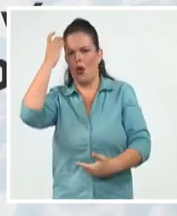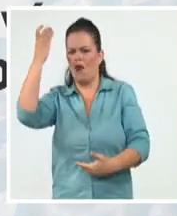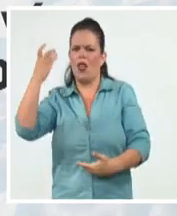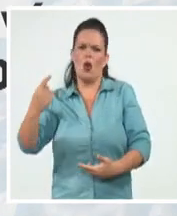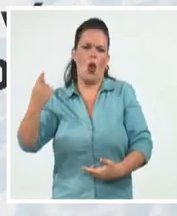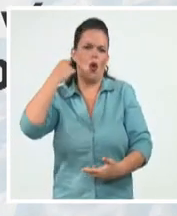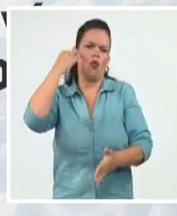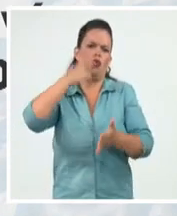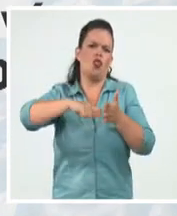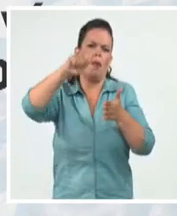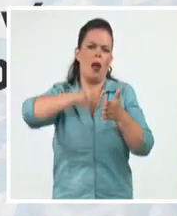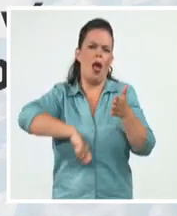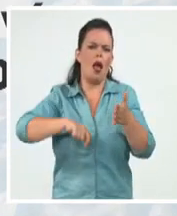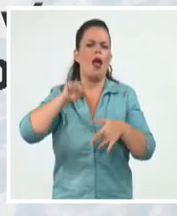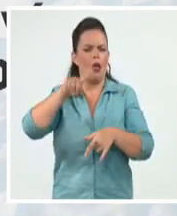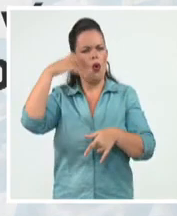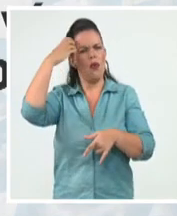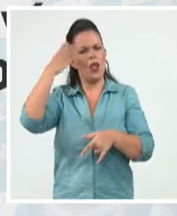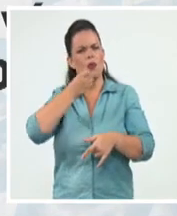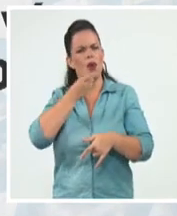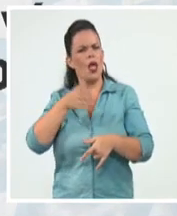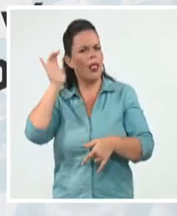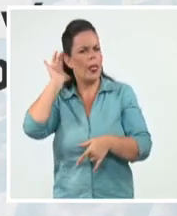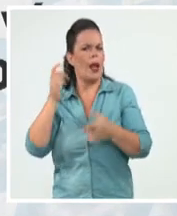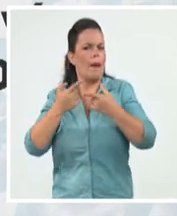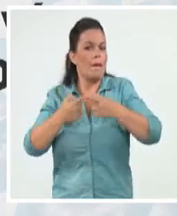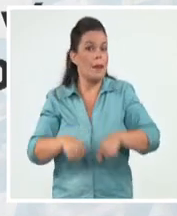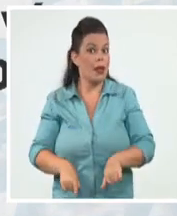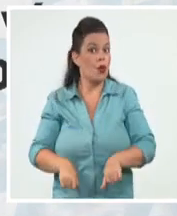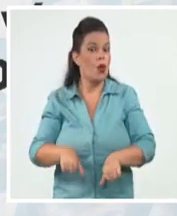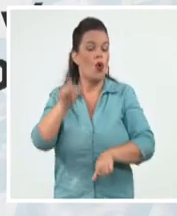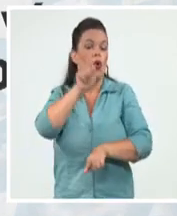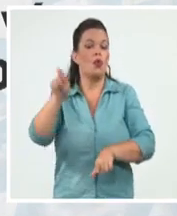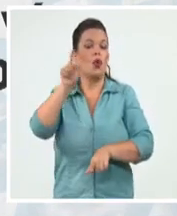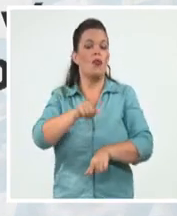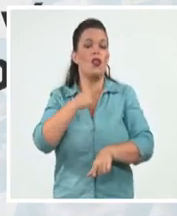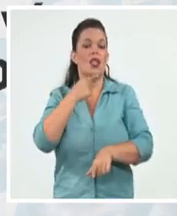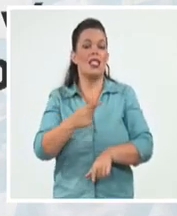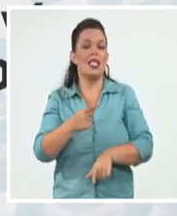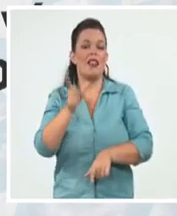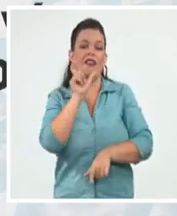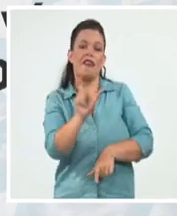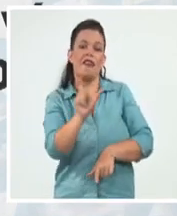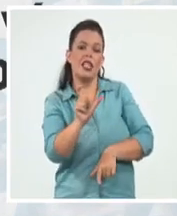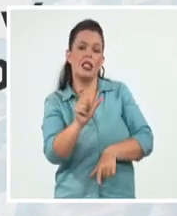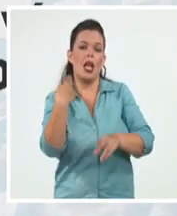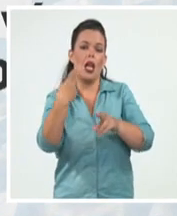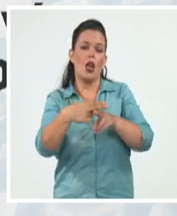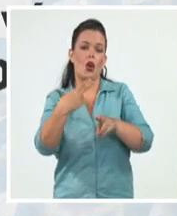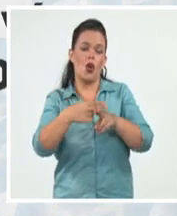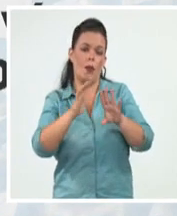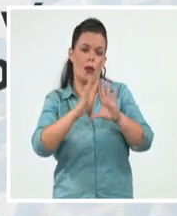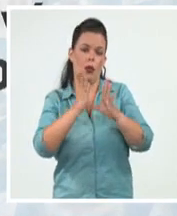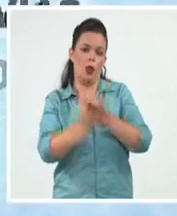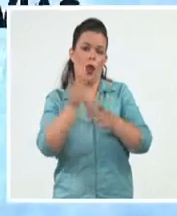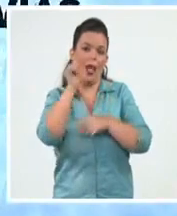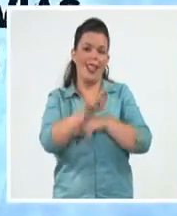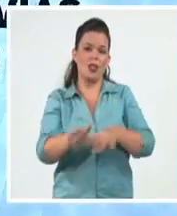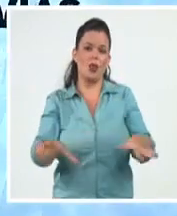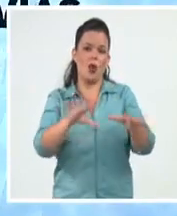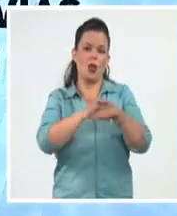lo que no pueden saber es la fecha y quién lo va a hacer. Eso lo coordinaremos por otras vías. No podrán estar ahí todo